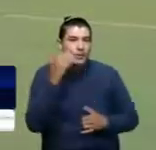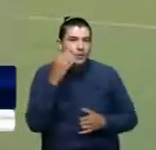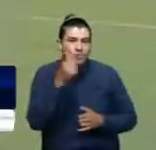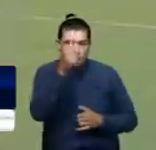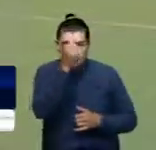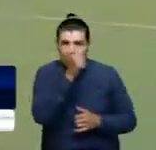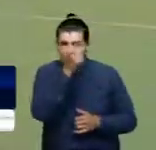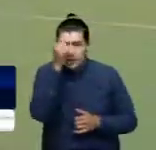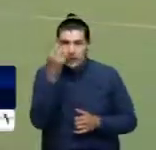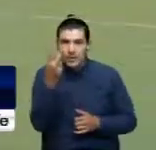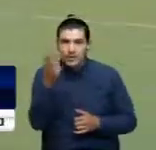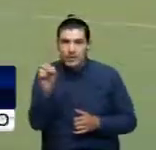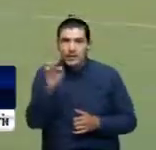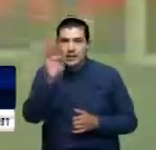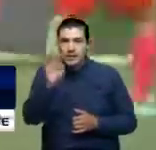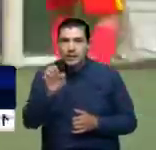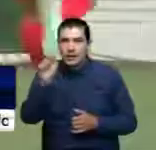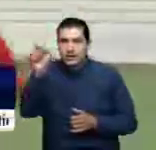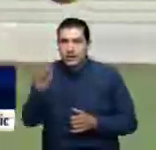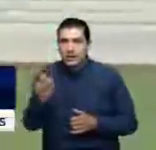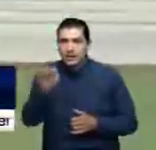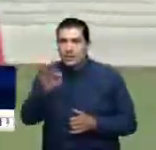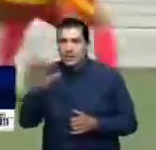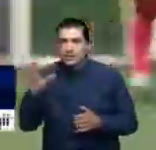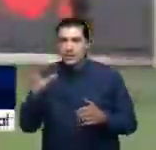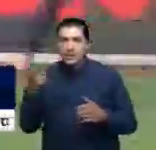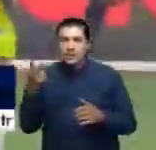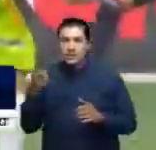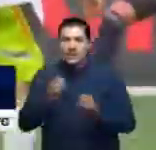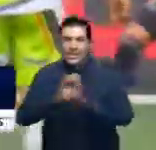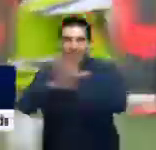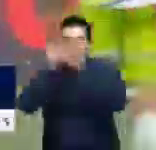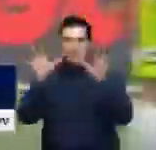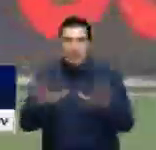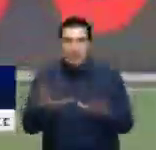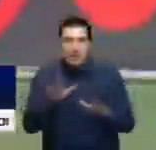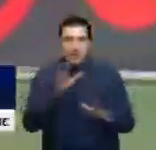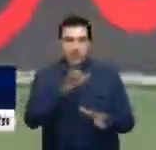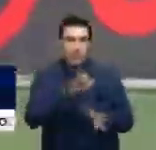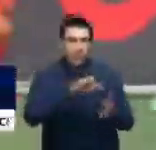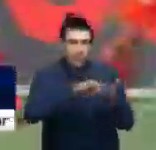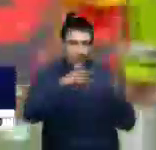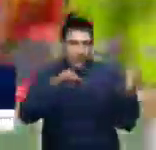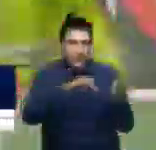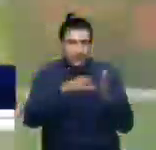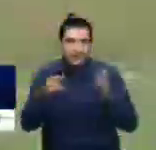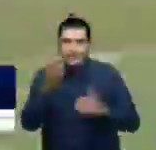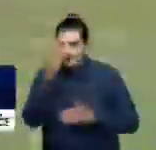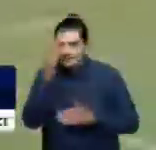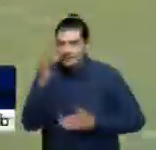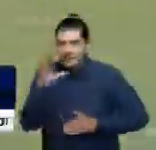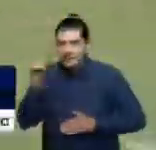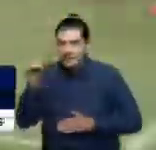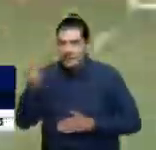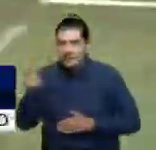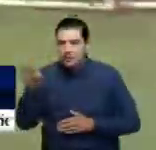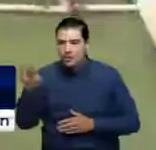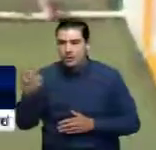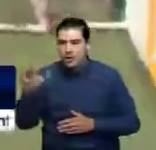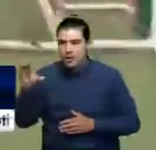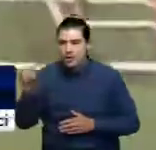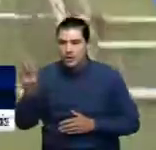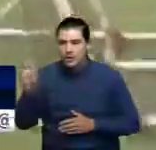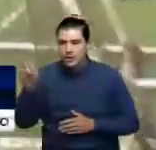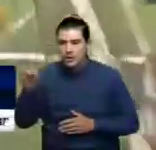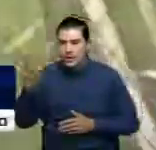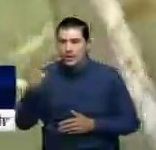las 9:45 de la mañana, UTS Los Olivos, Droguería Alemana, frente a Contracorriente, el equipo que es patrocinado por la Alcaldía